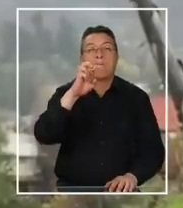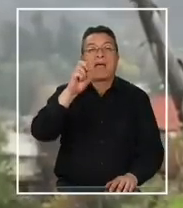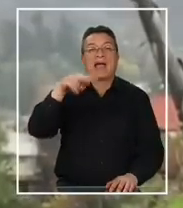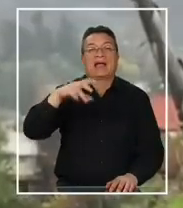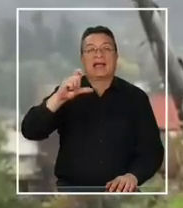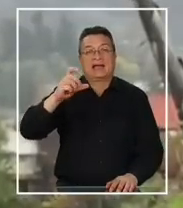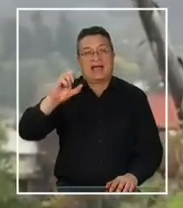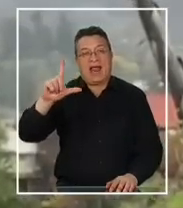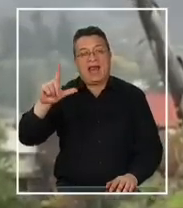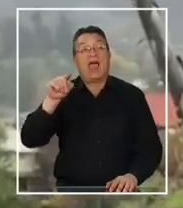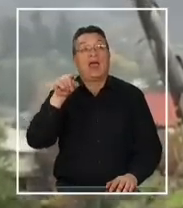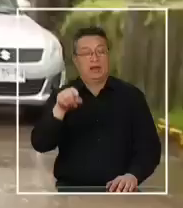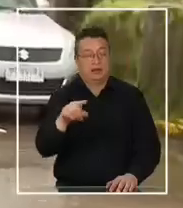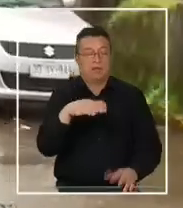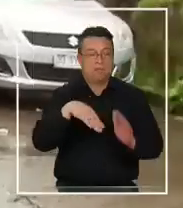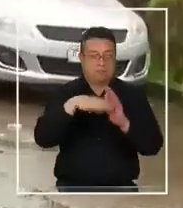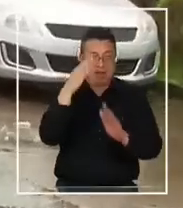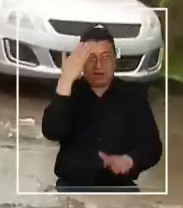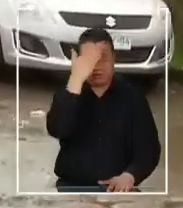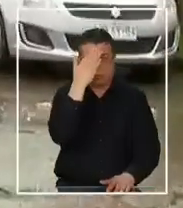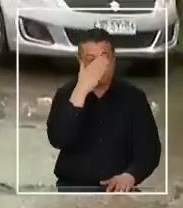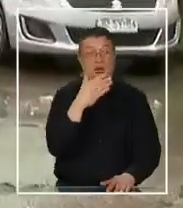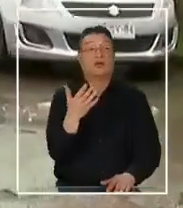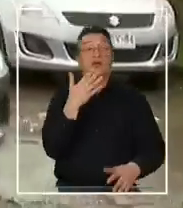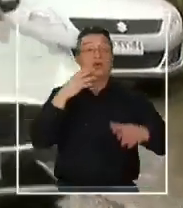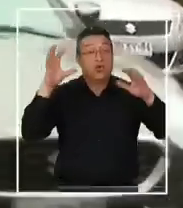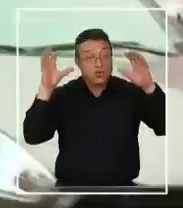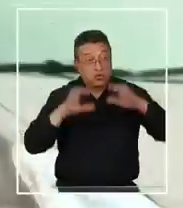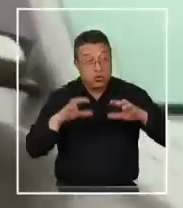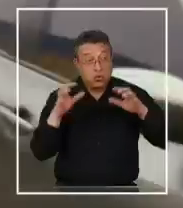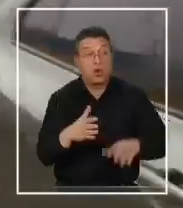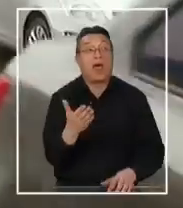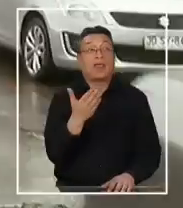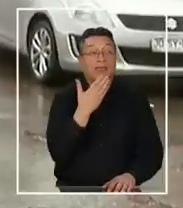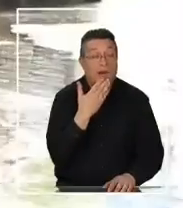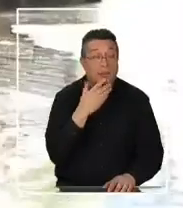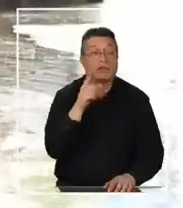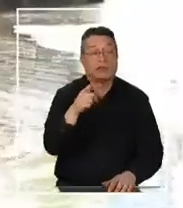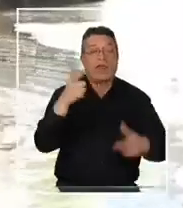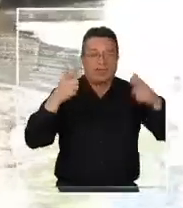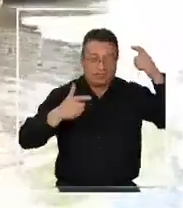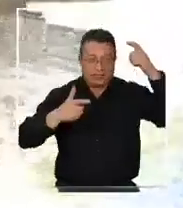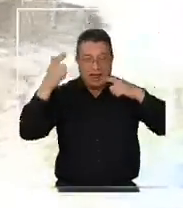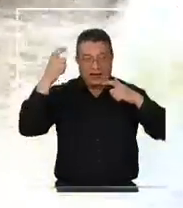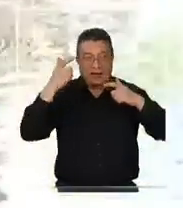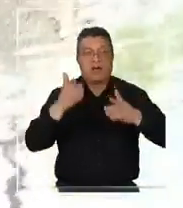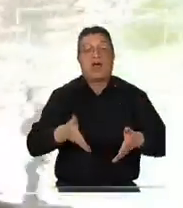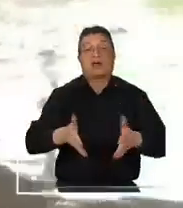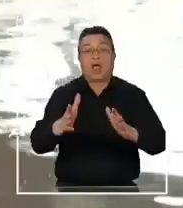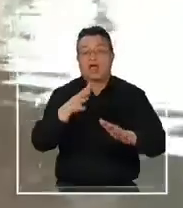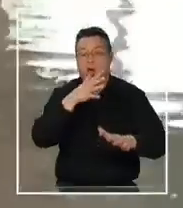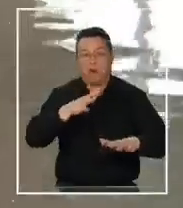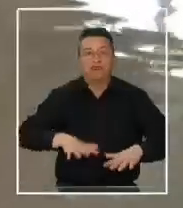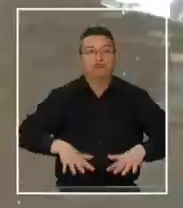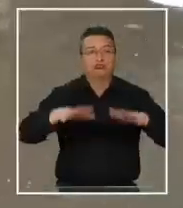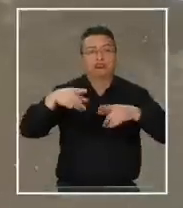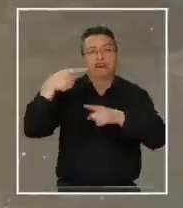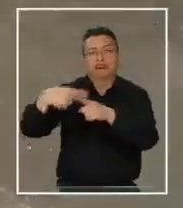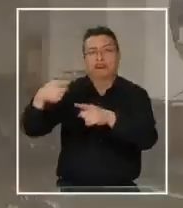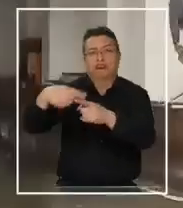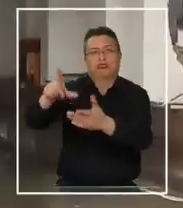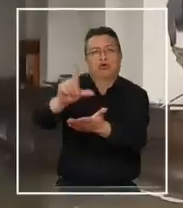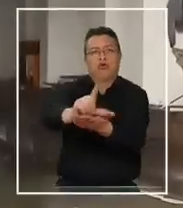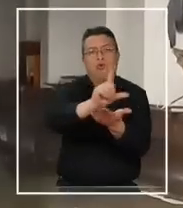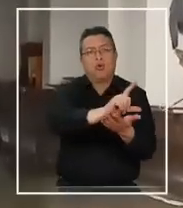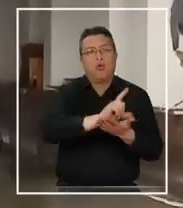han quedado aislados, así que esa es la mayor preocupación. Intenso sistema frontal que también se hizo sentir en Talca, con calles anegadas en diversos puntos